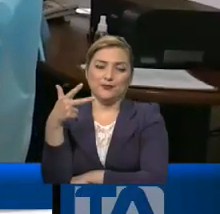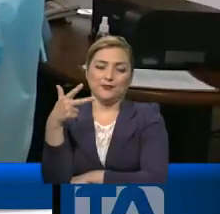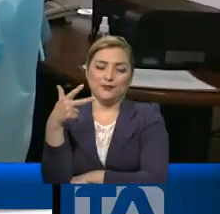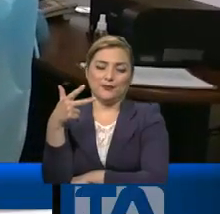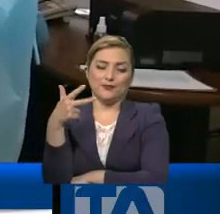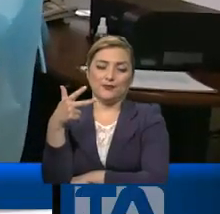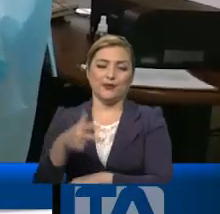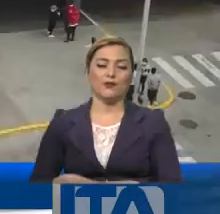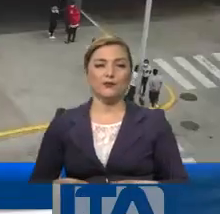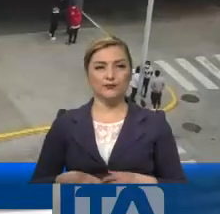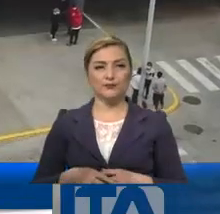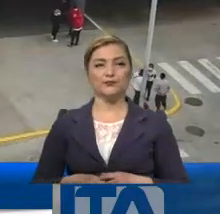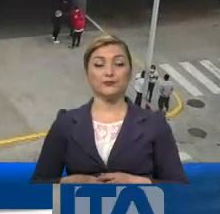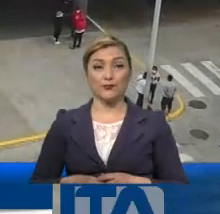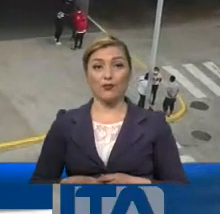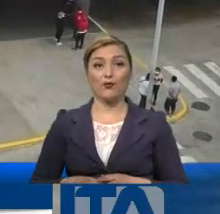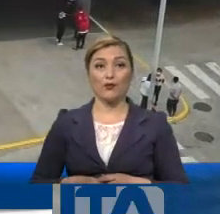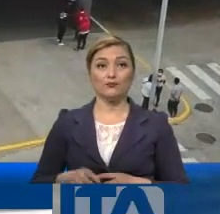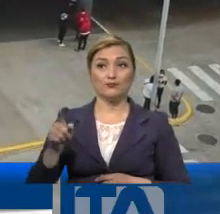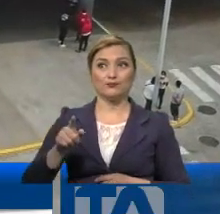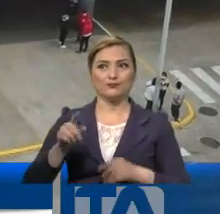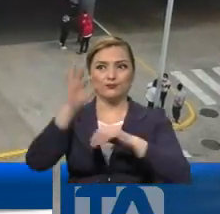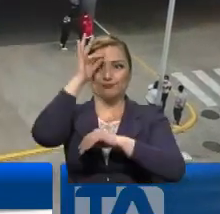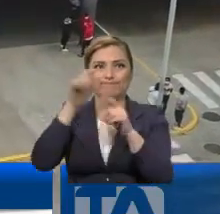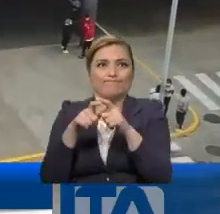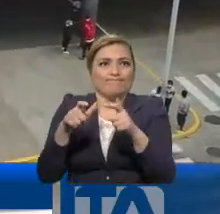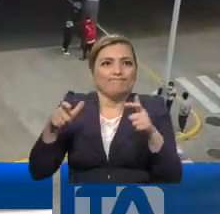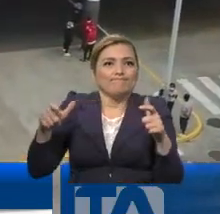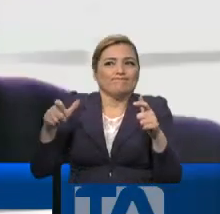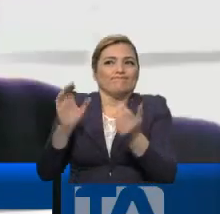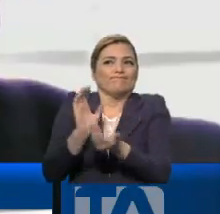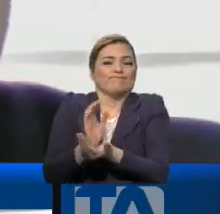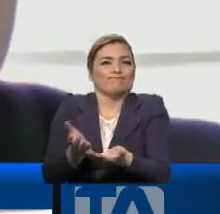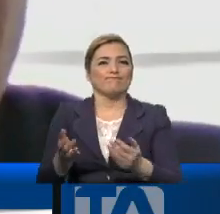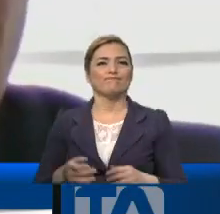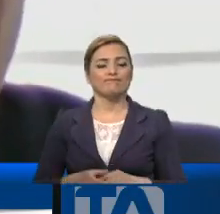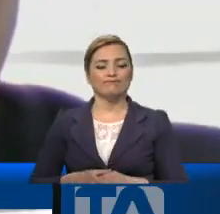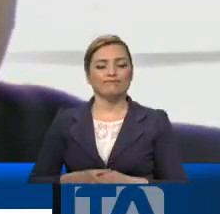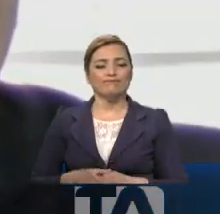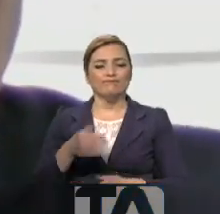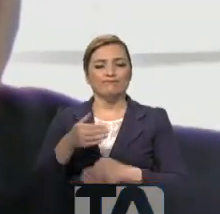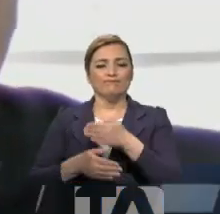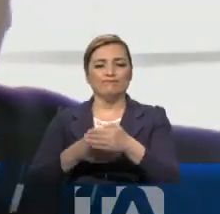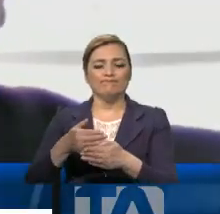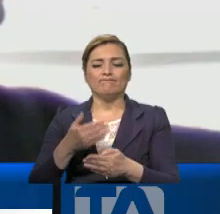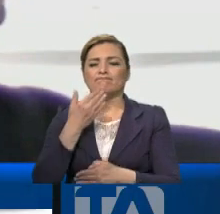a 3 personas. Eso pese a ser uno de los hospitales más grandes del IES. El procedimiento nosotros recibimos información,